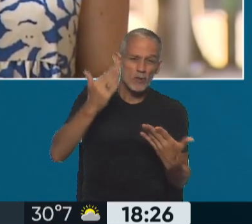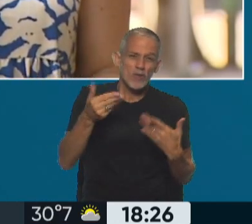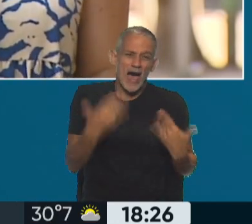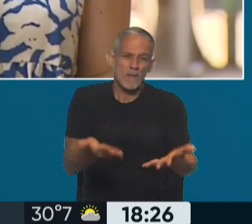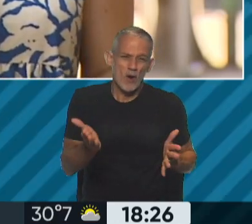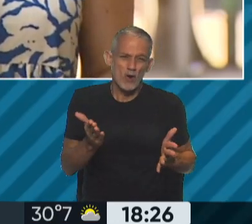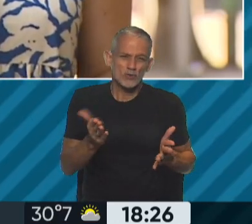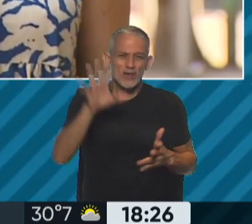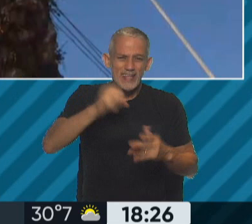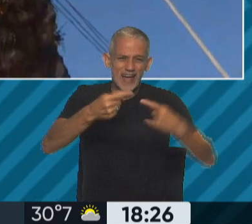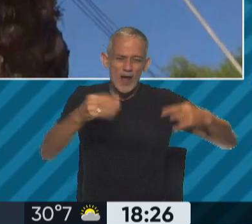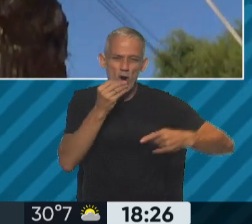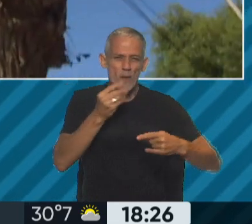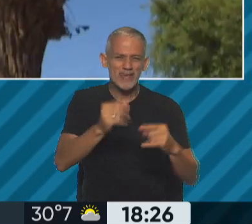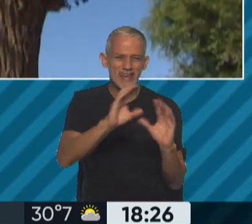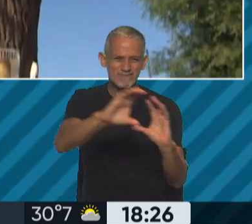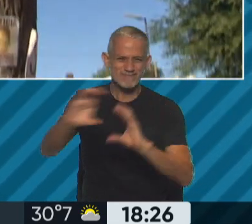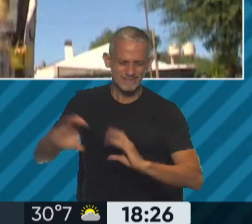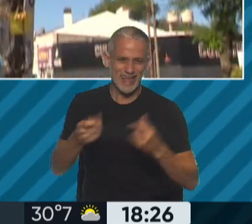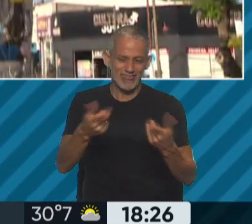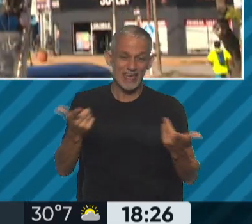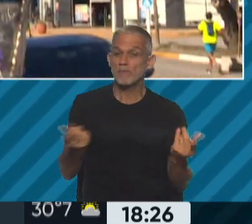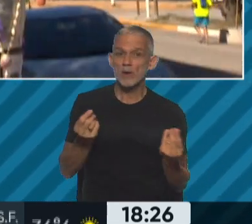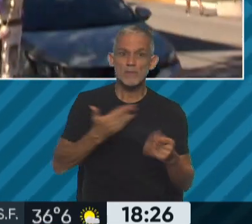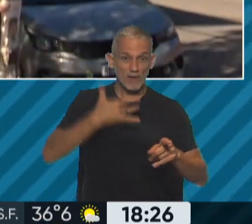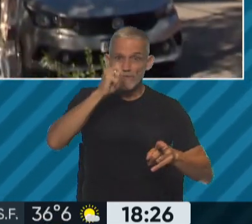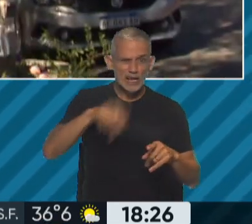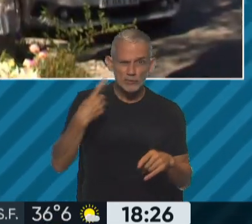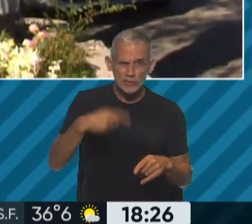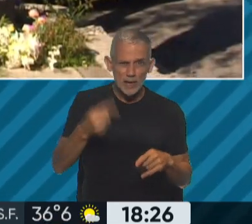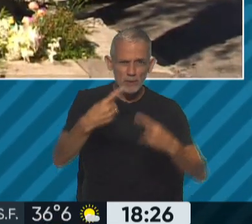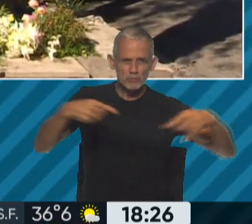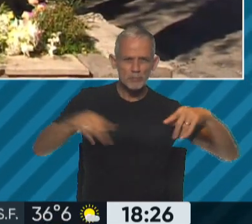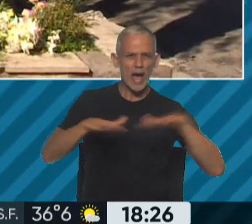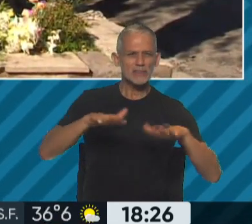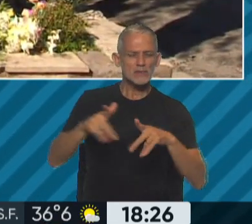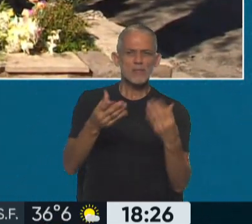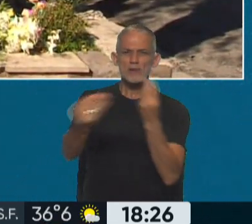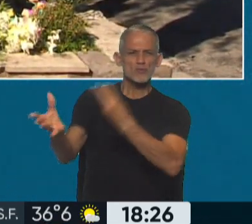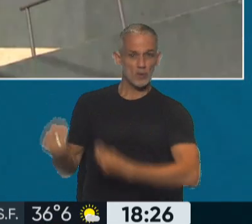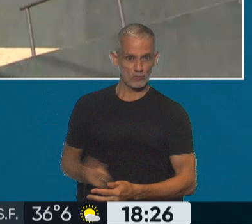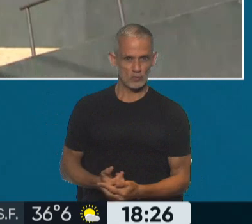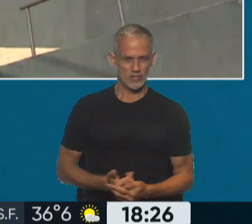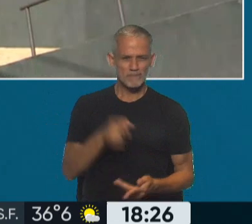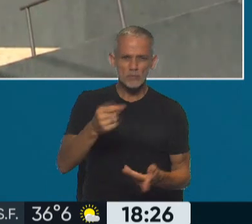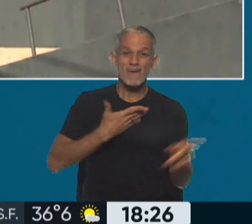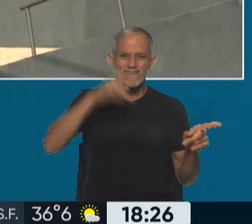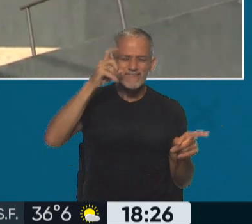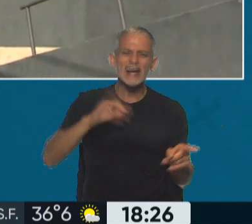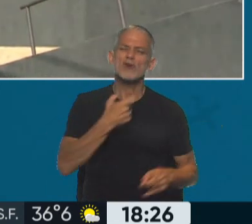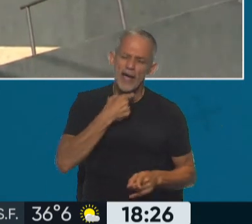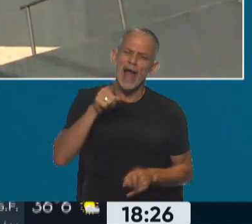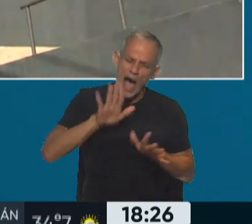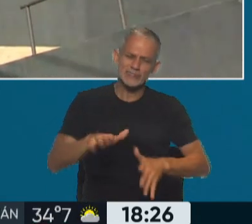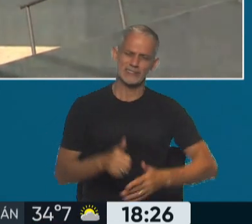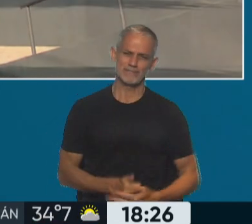apoyo. ¿Por qué hacen esto? Porque Fernando hacía actividades solidarias. Porque según sus propias palabras, esto es lo que Fernando hubiese